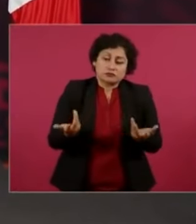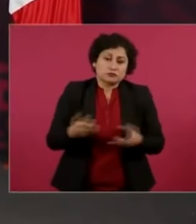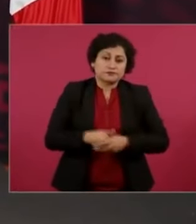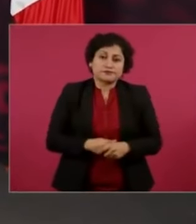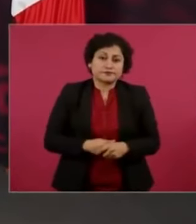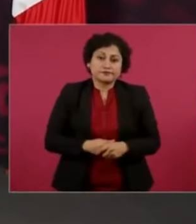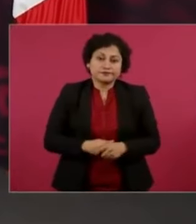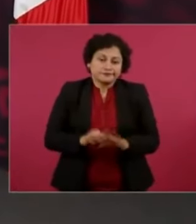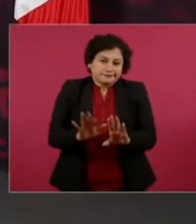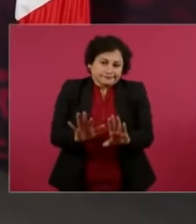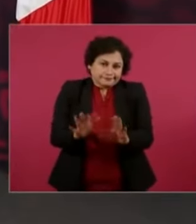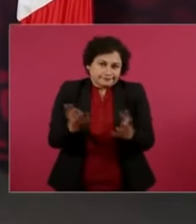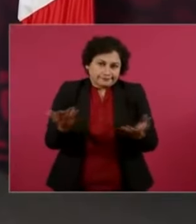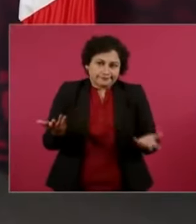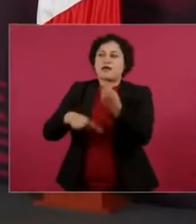O sea,